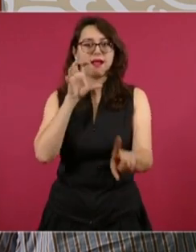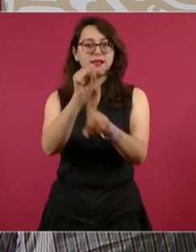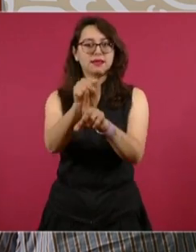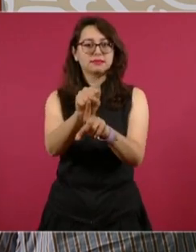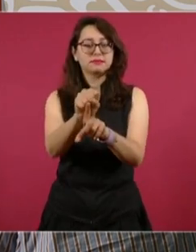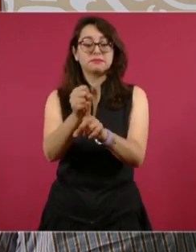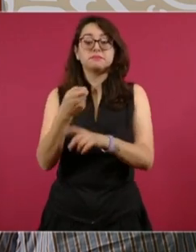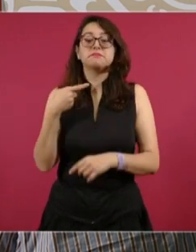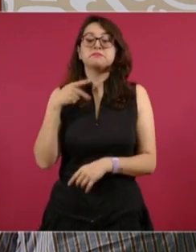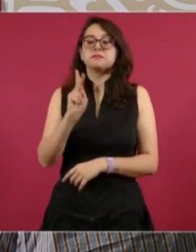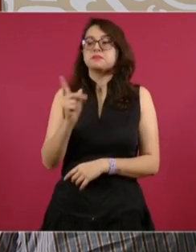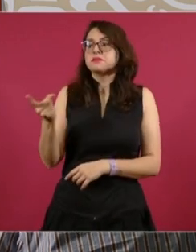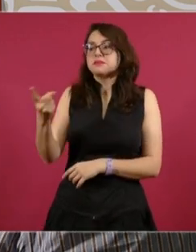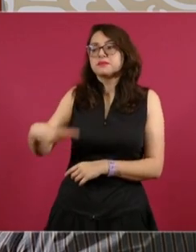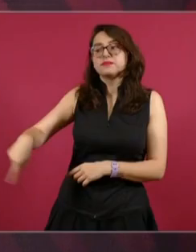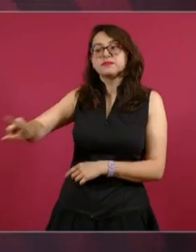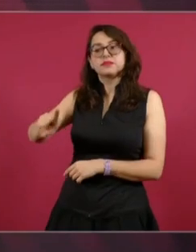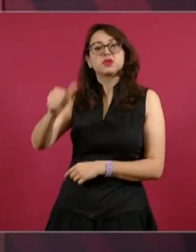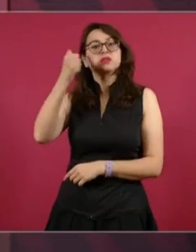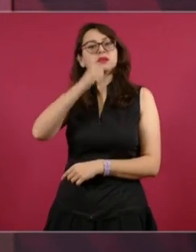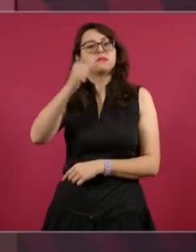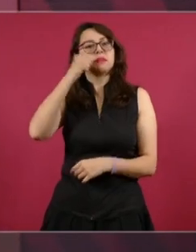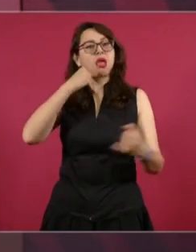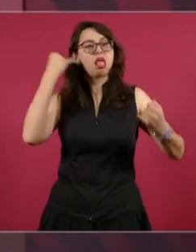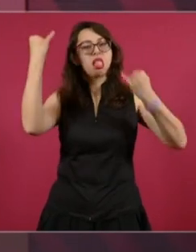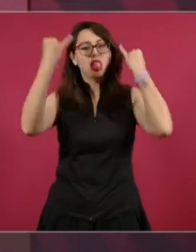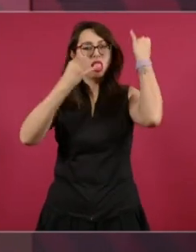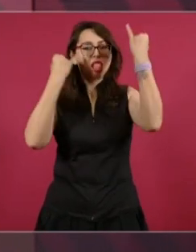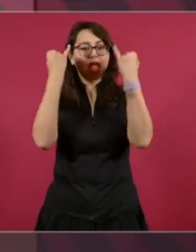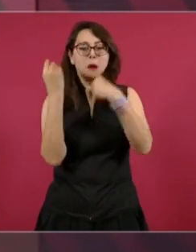de excusa, de pretexto?